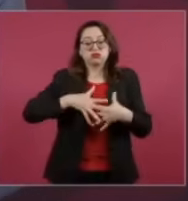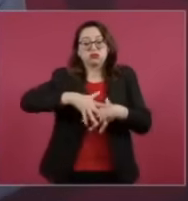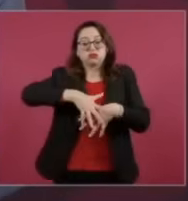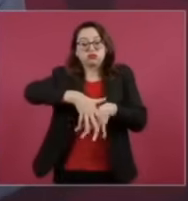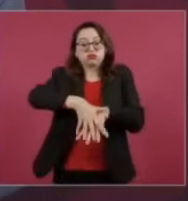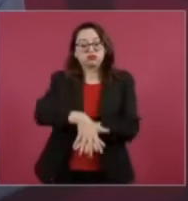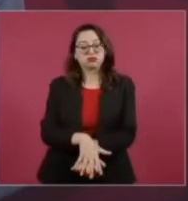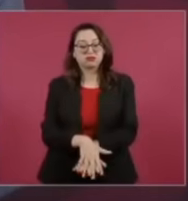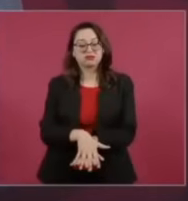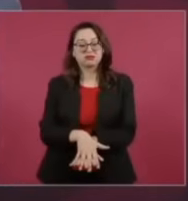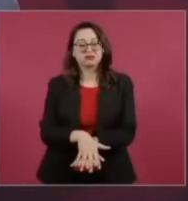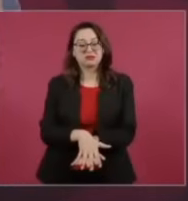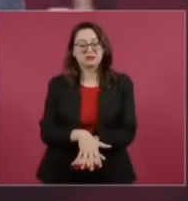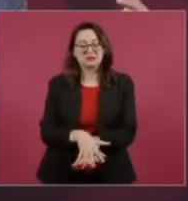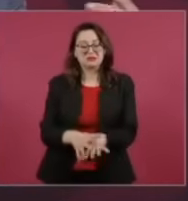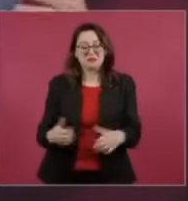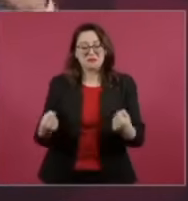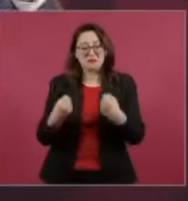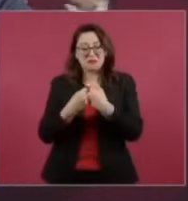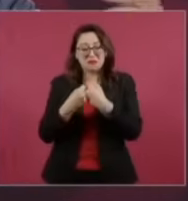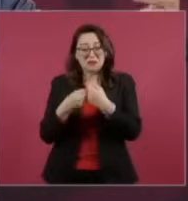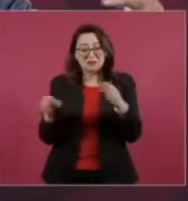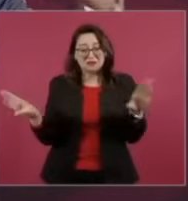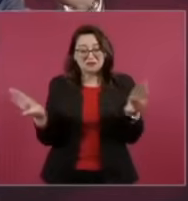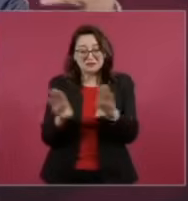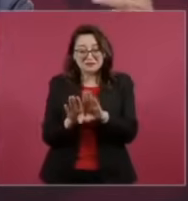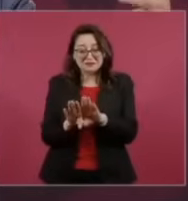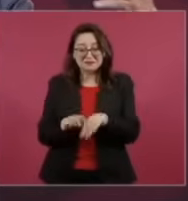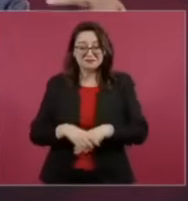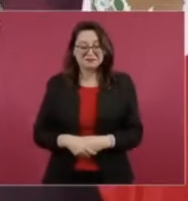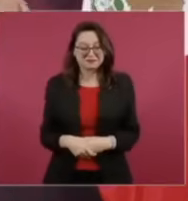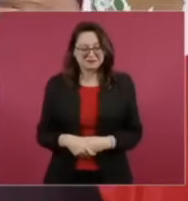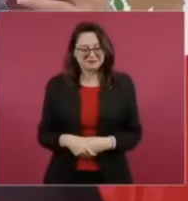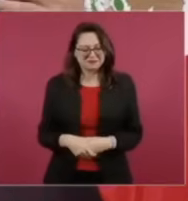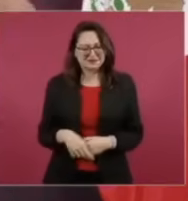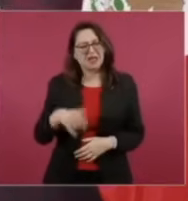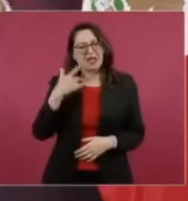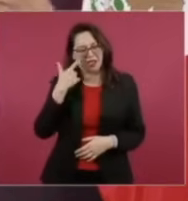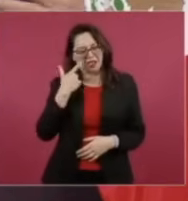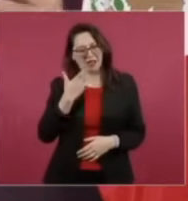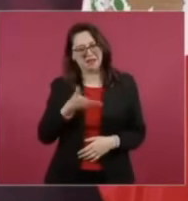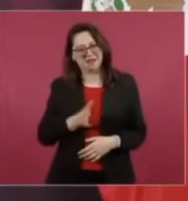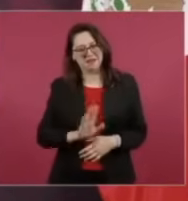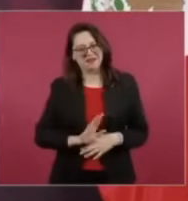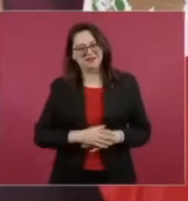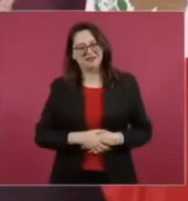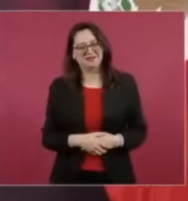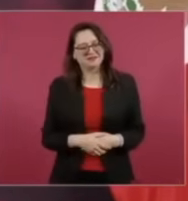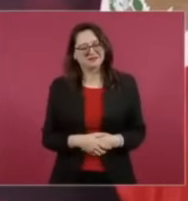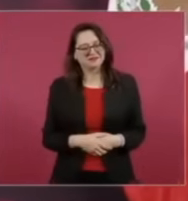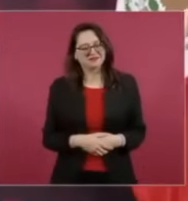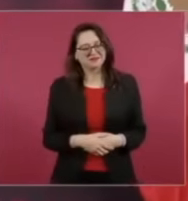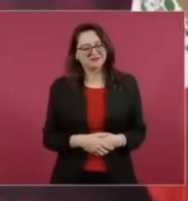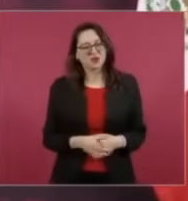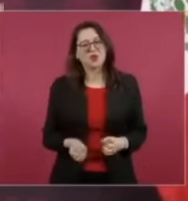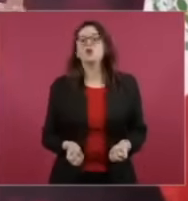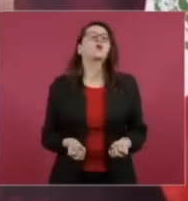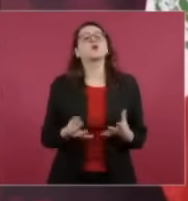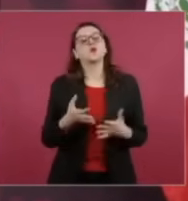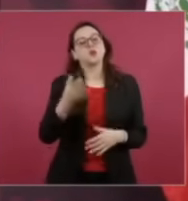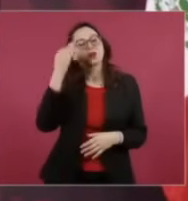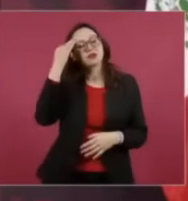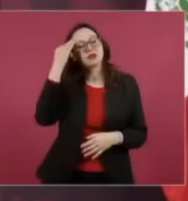complementamos se cierra la frontera cuánto tiempo tardaría cerrar a la frontera sin